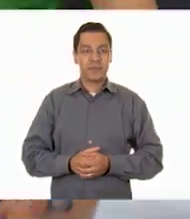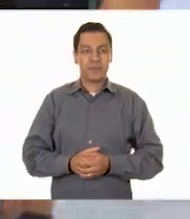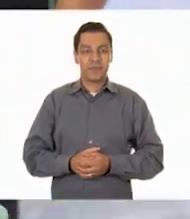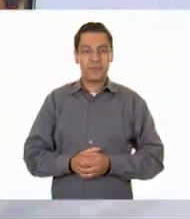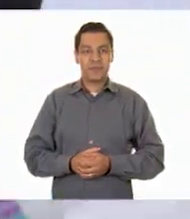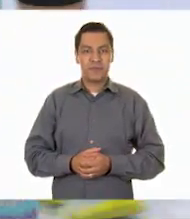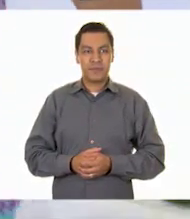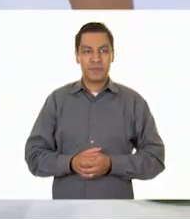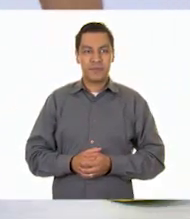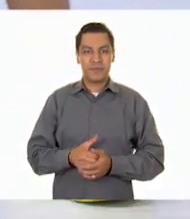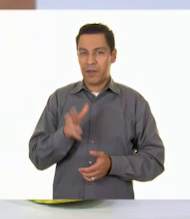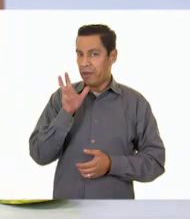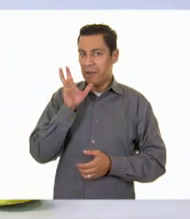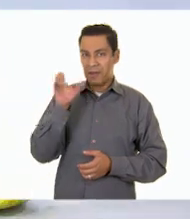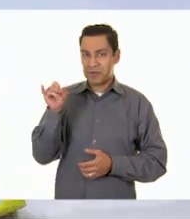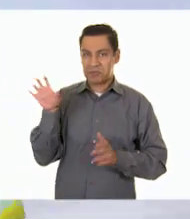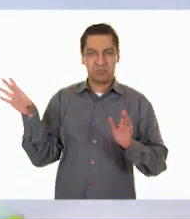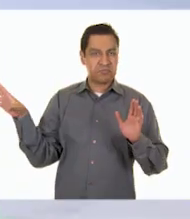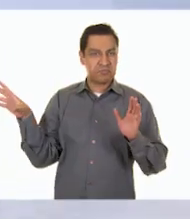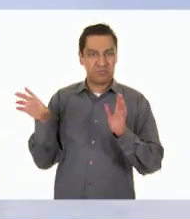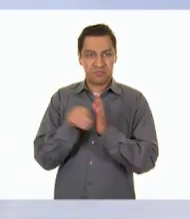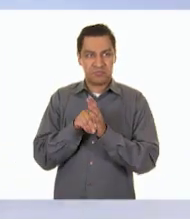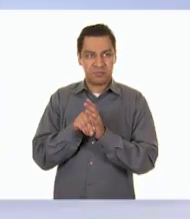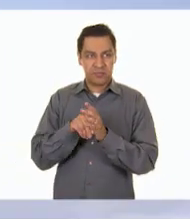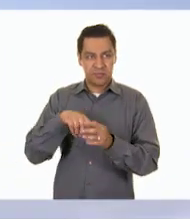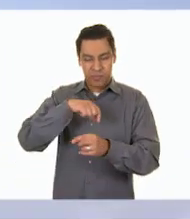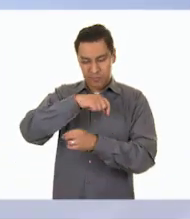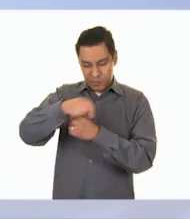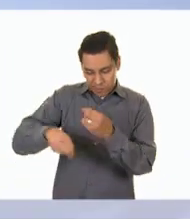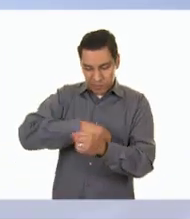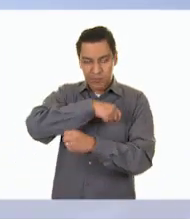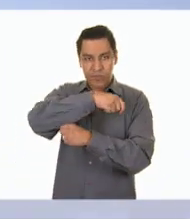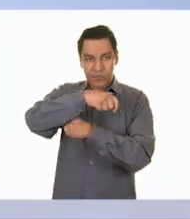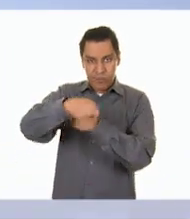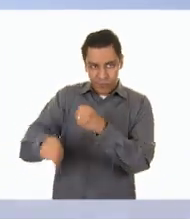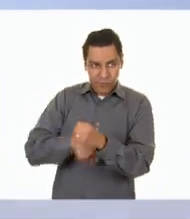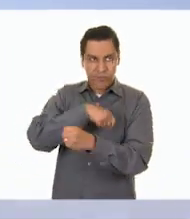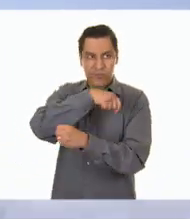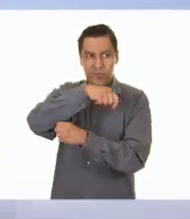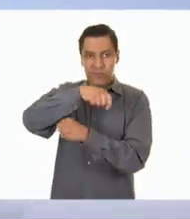amiga en el cáncer es un par de vueltas o quizá 3